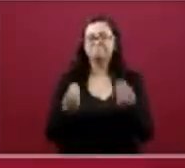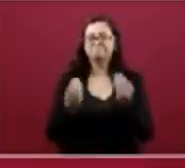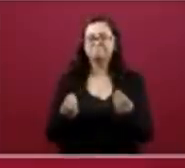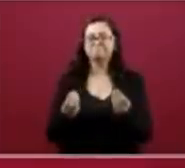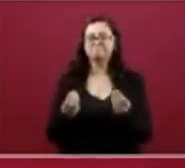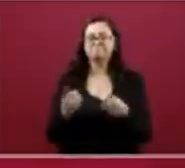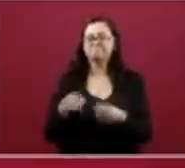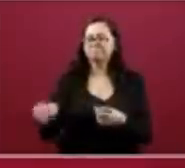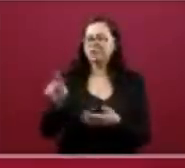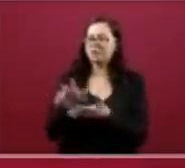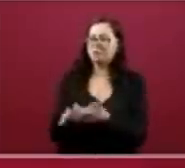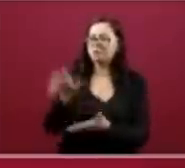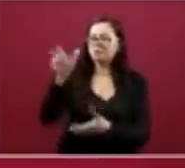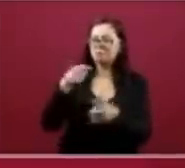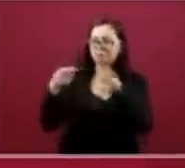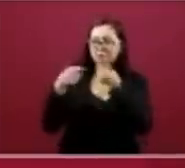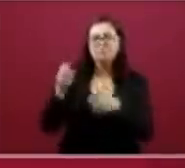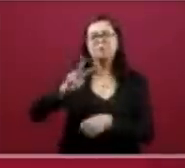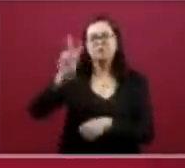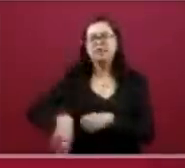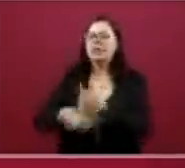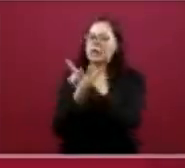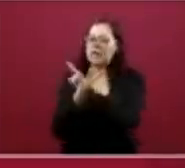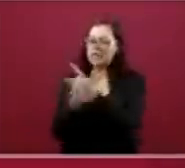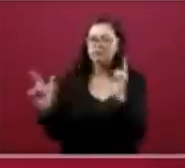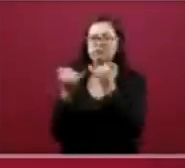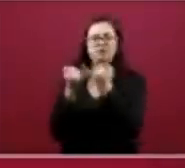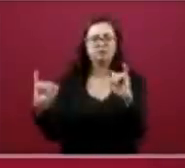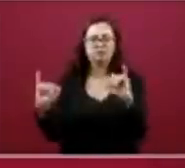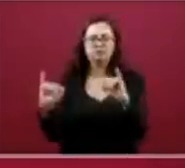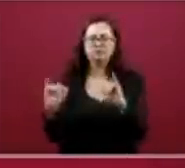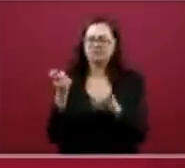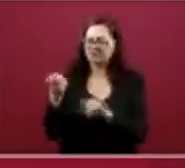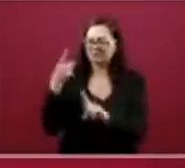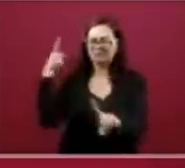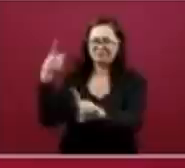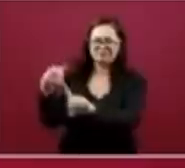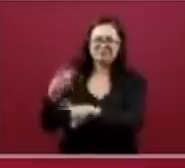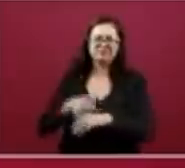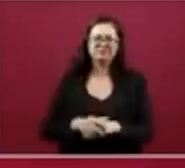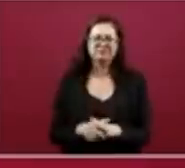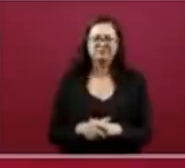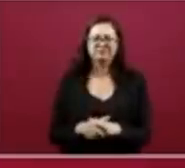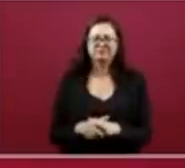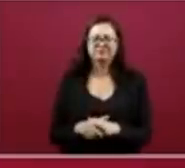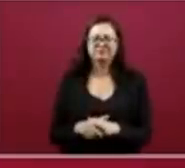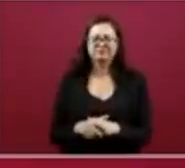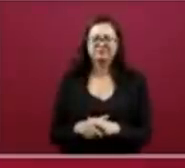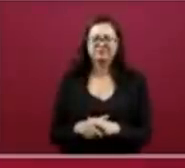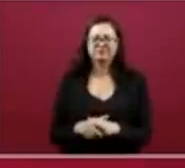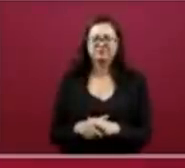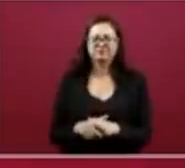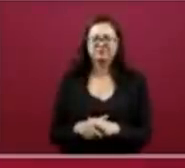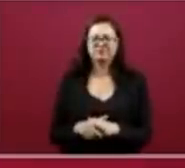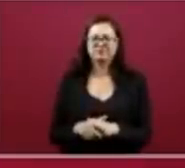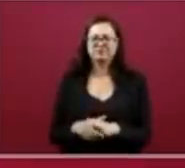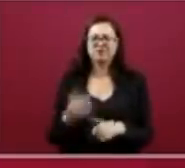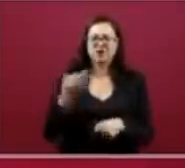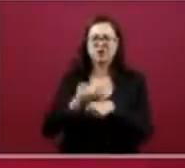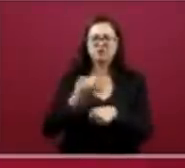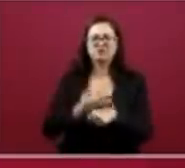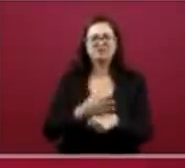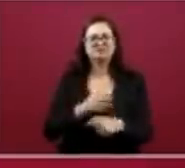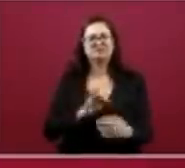parte de la prensa es libre, es independiente. Vamos a eso. Esto que estamos ahora debatiendo con el